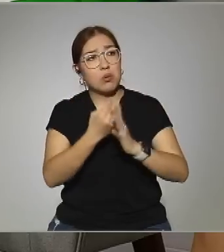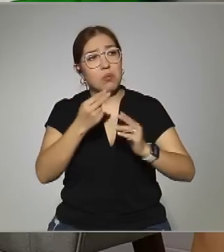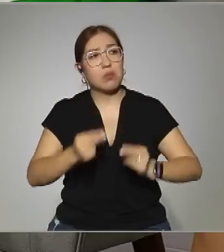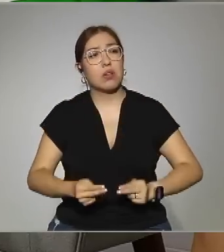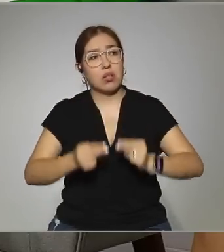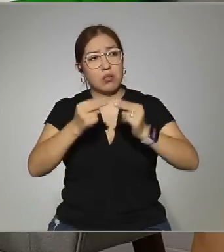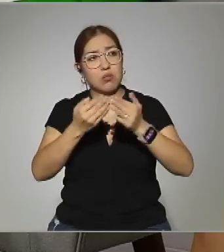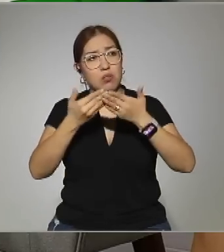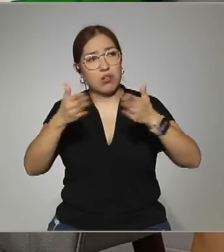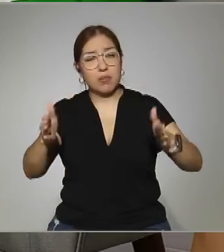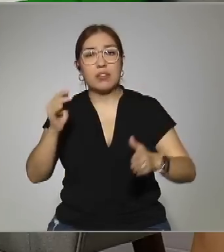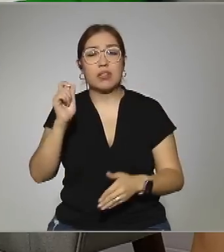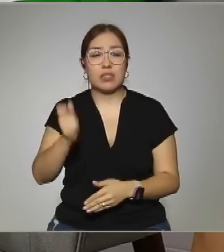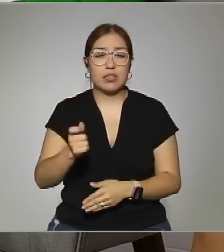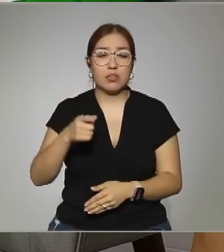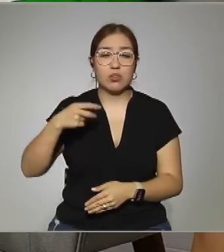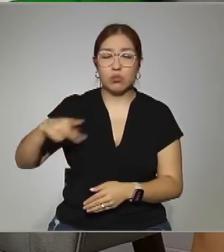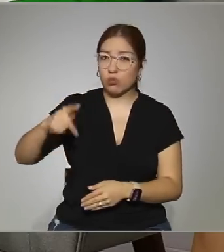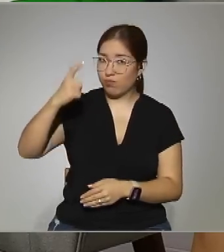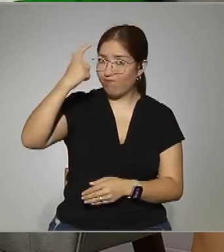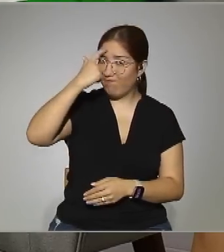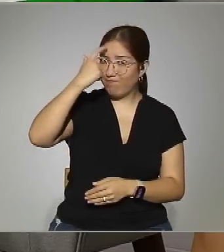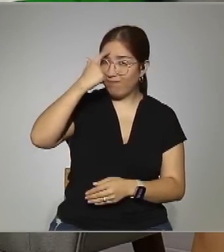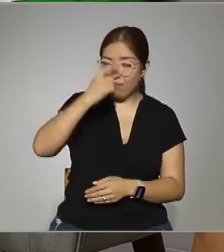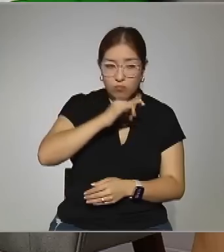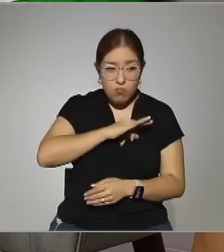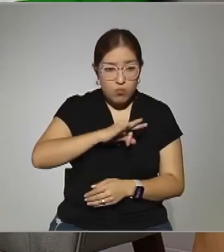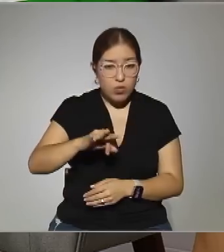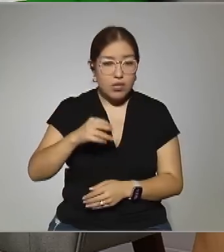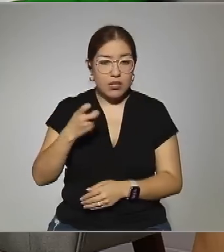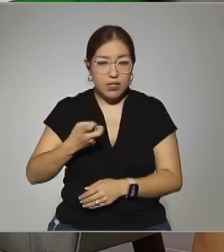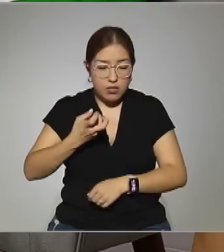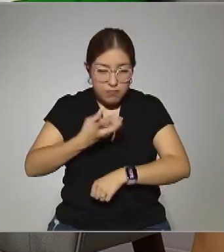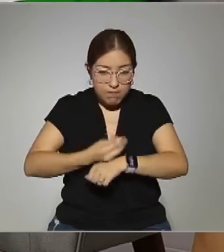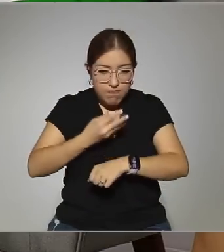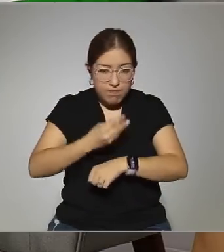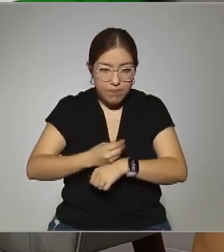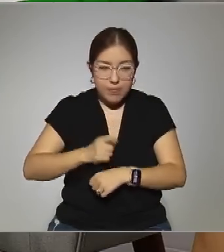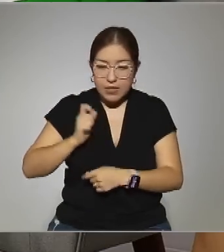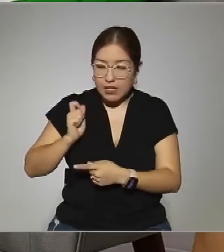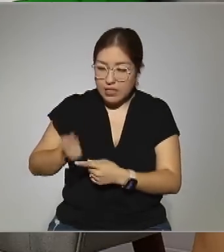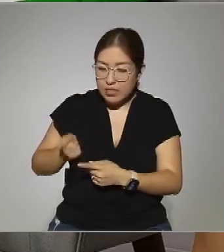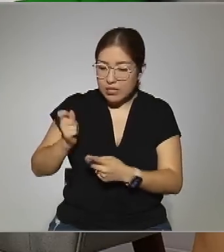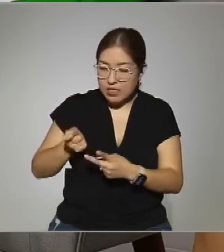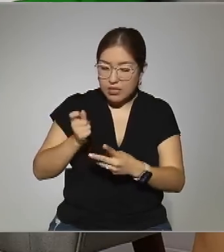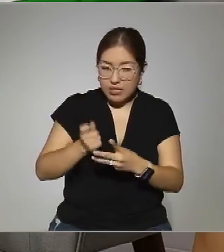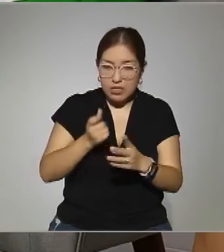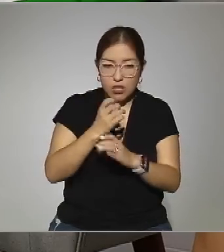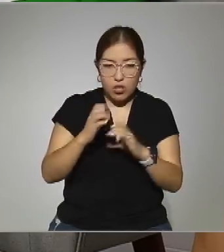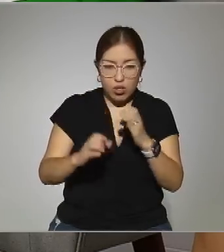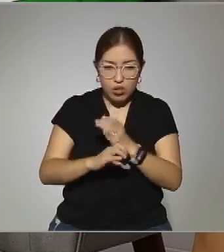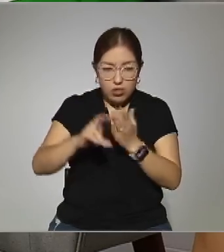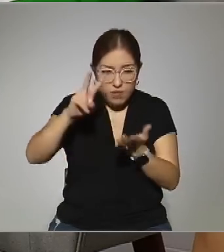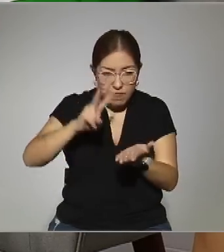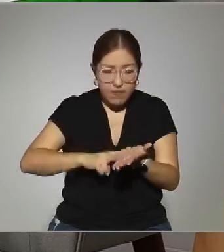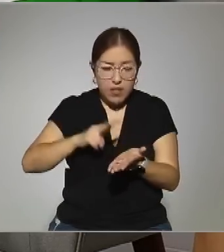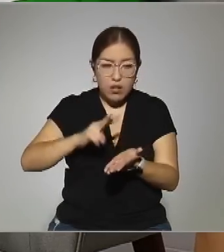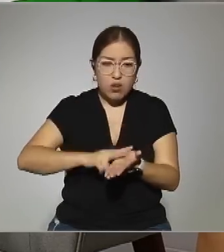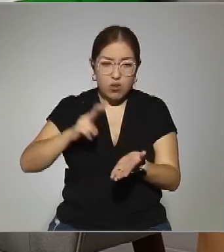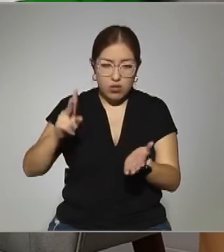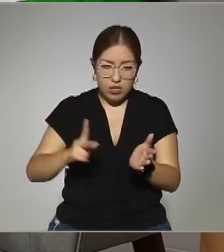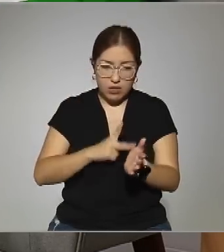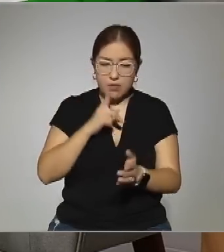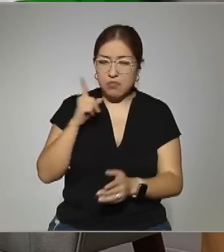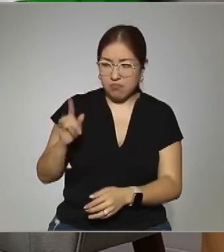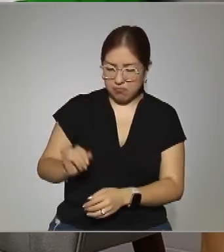con las posibilidades subjetivas de darle un trámite y resignificar algo de lo vivido, Ahora, algo de eso doloroso. Esto que estás diciendo